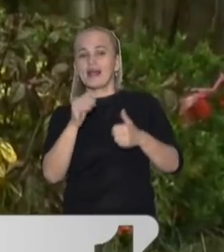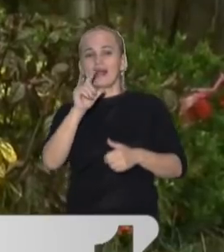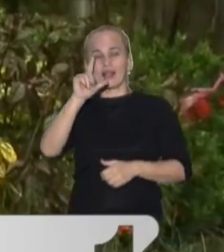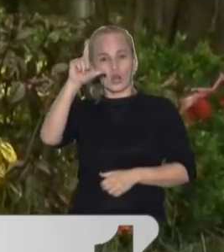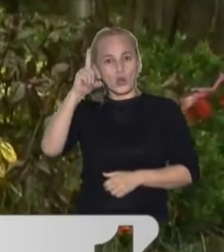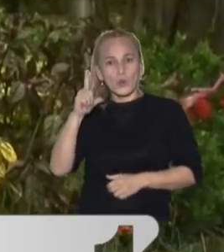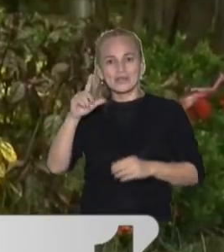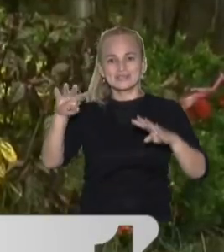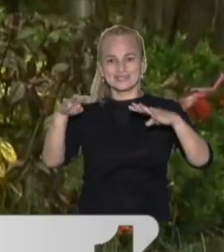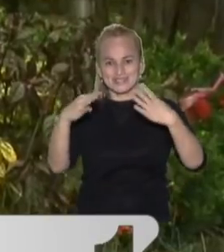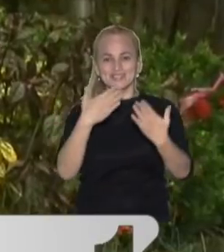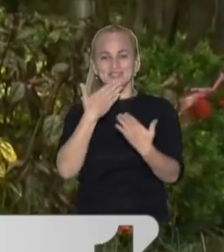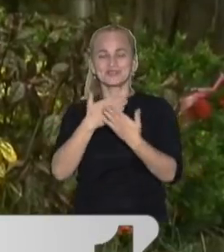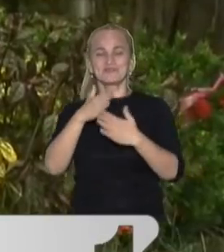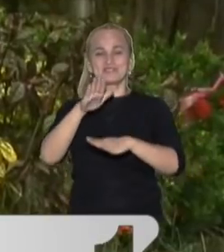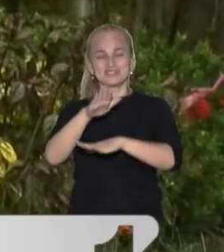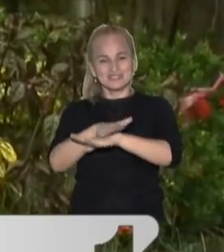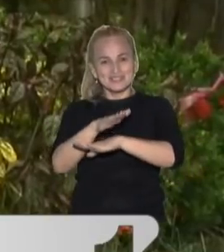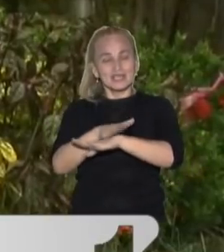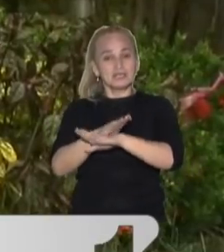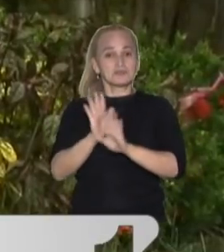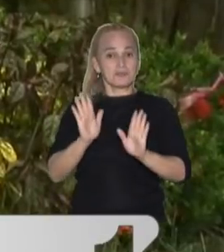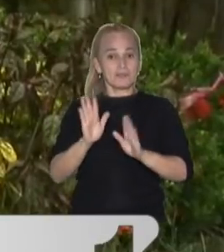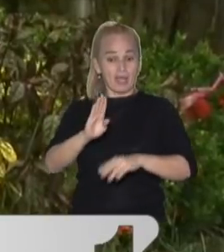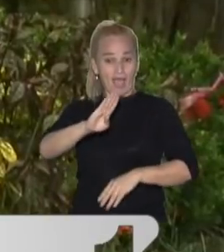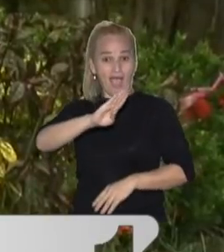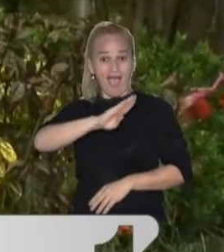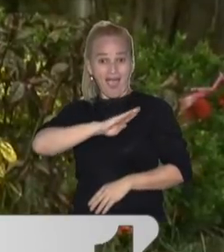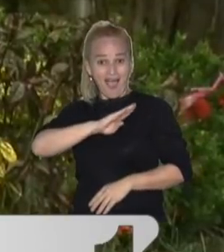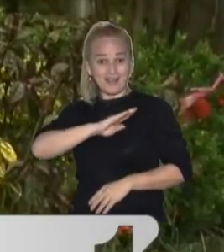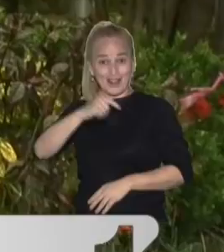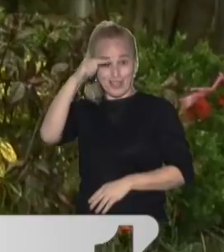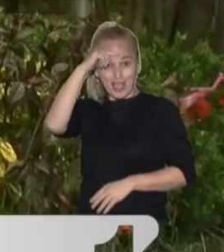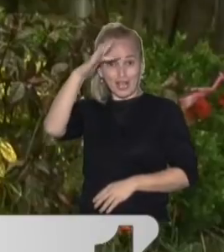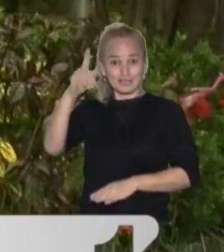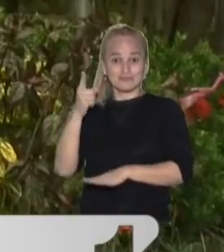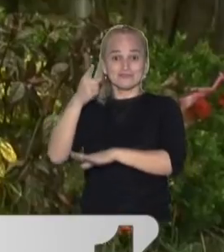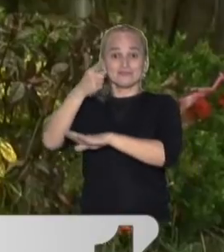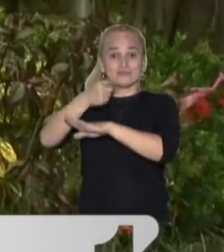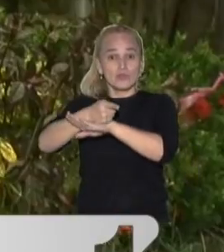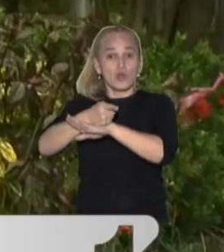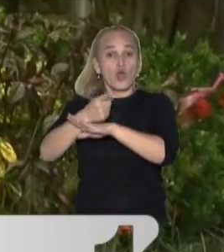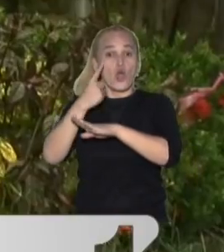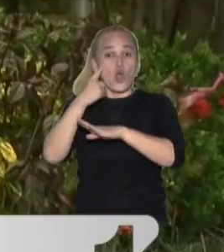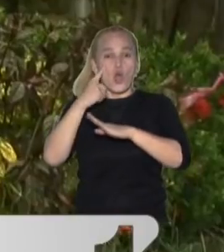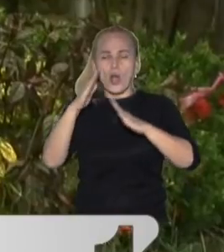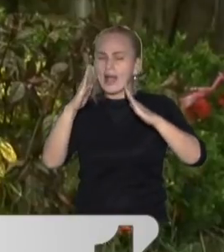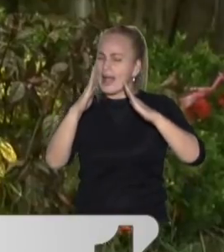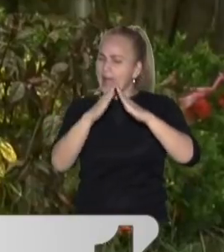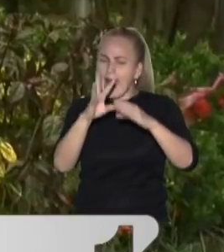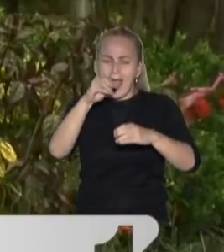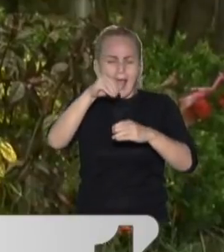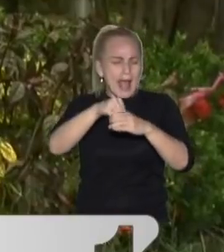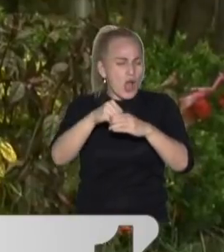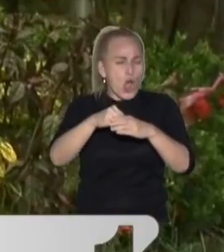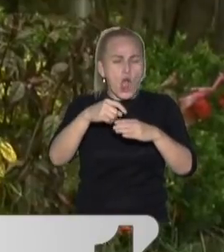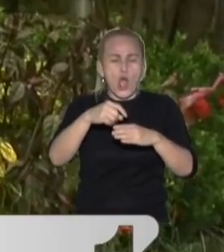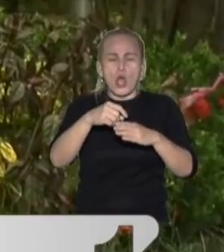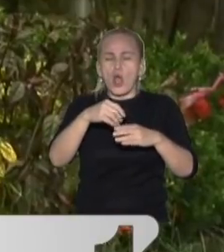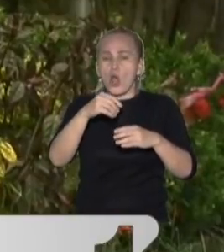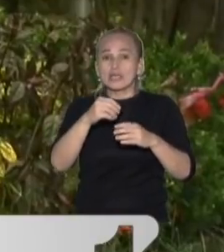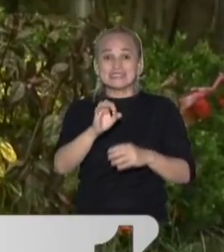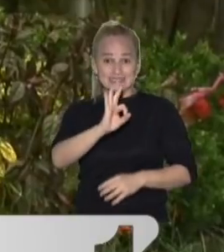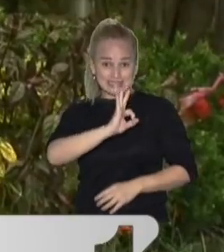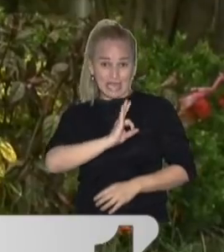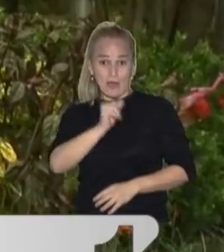Luisa, televidentes, muy buena tarde. Por lo pronto, la alcaldía de Cartagena decretó el toque de queda total para el próximo fin